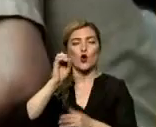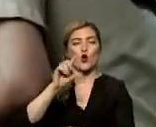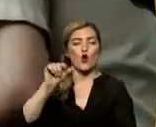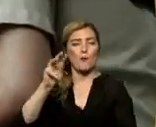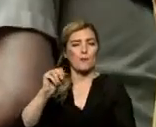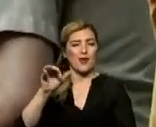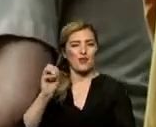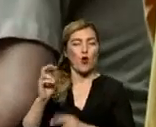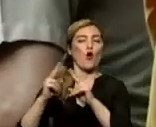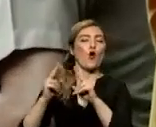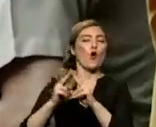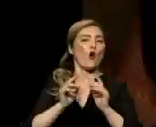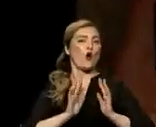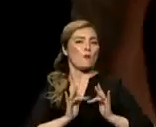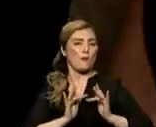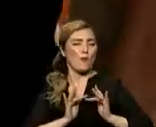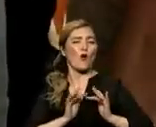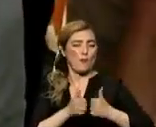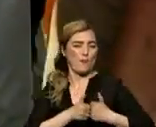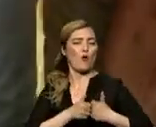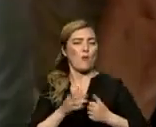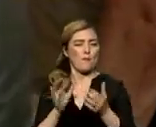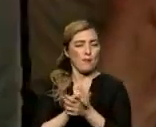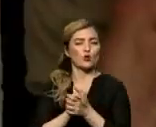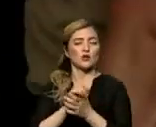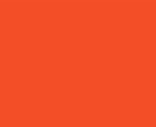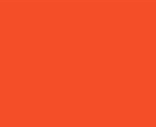quien ahora recibe el consuelo de sus hijos